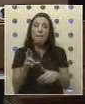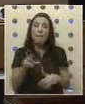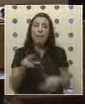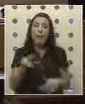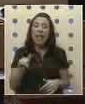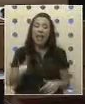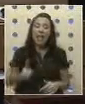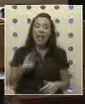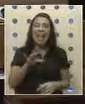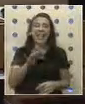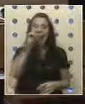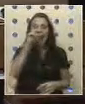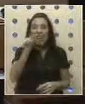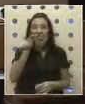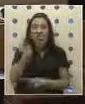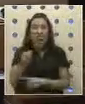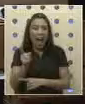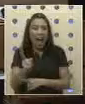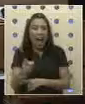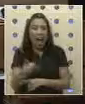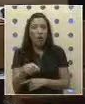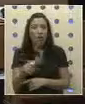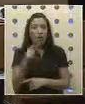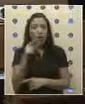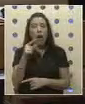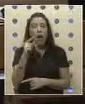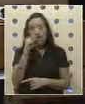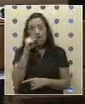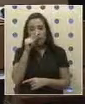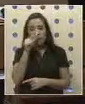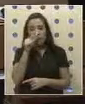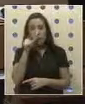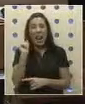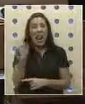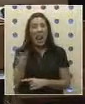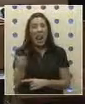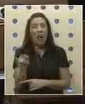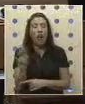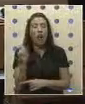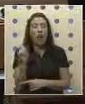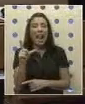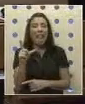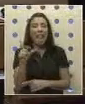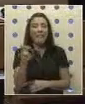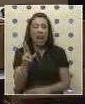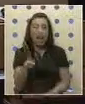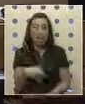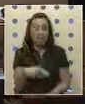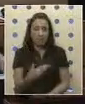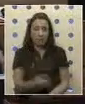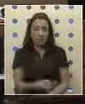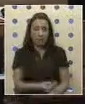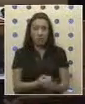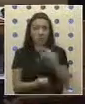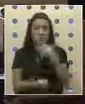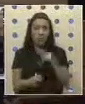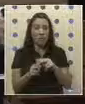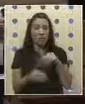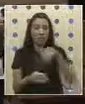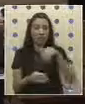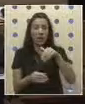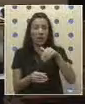elegir entre Frey y Lago en su momento, entre Lagos y Saldívar después. Y también ha ocurrido eso en